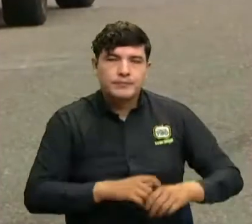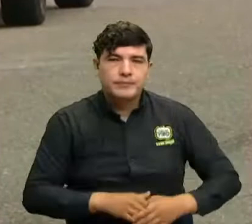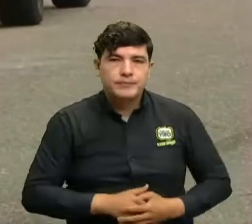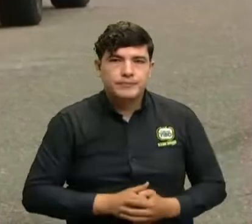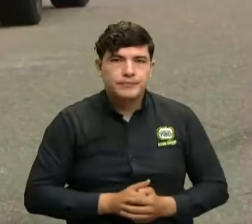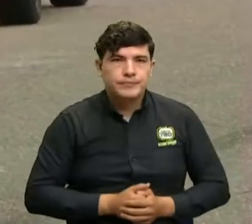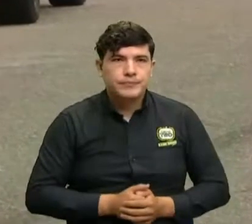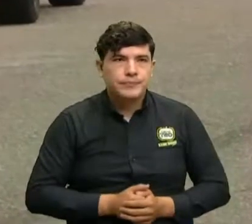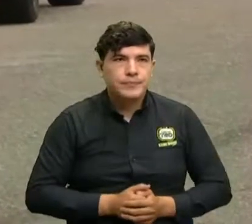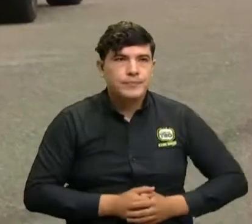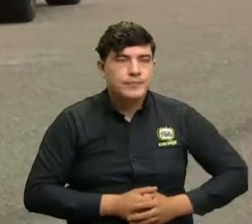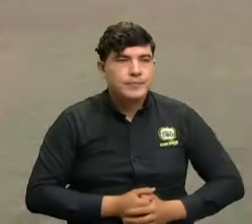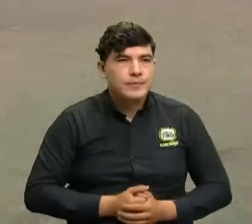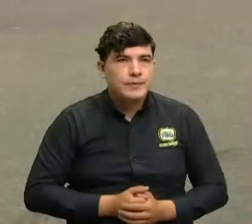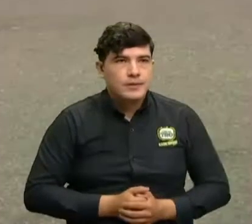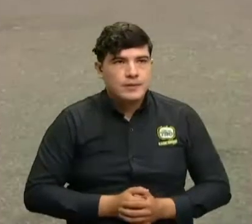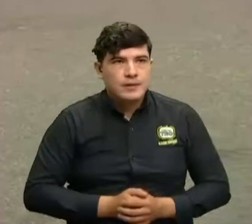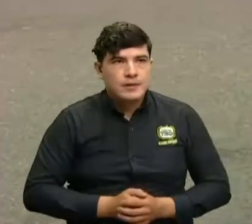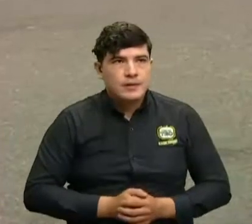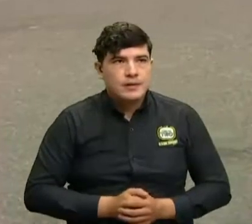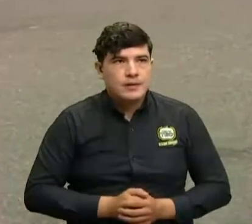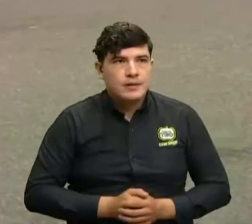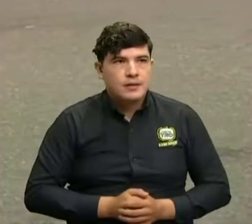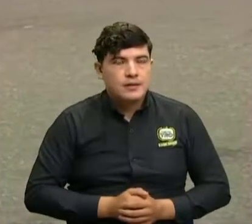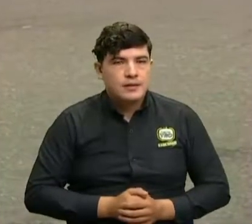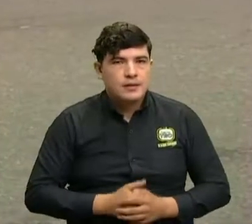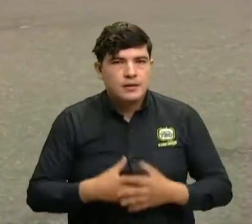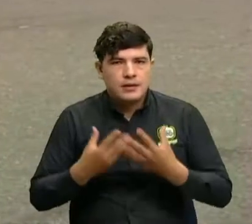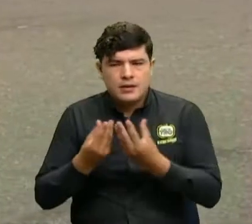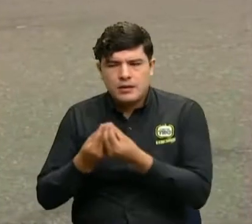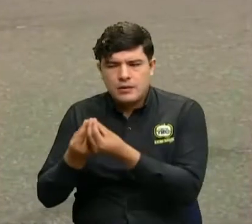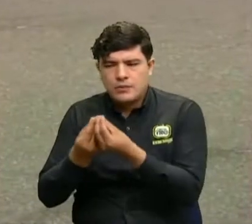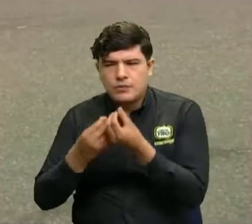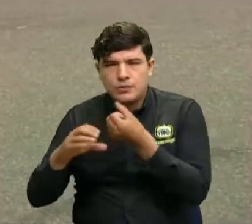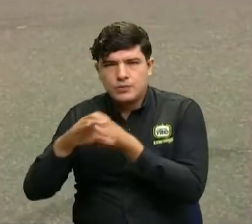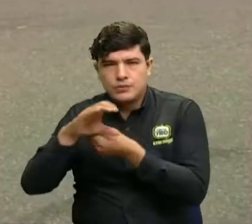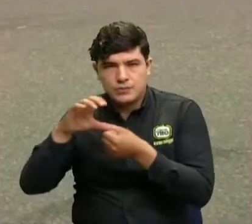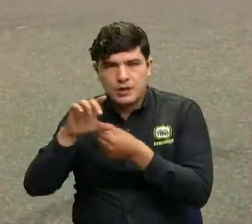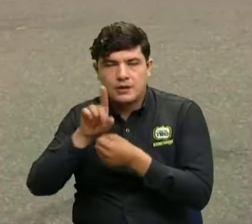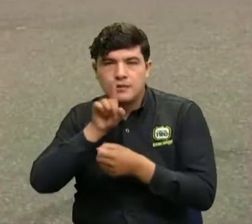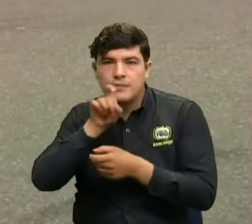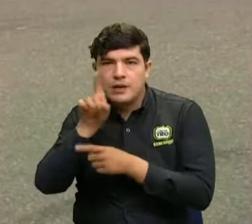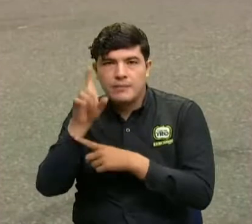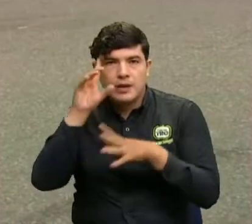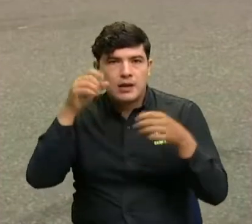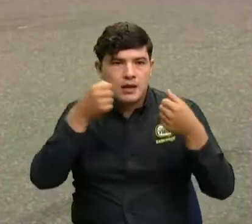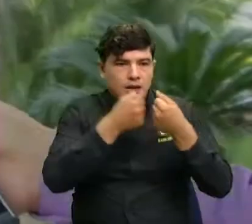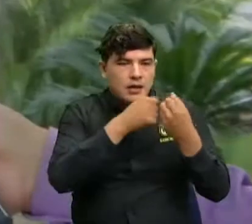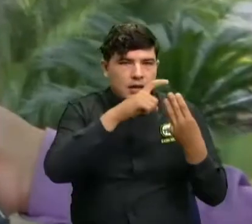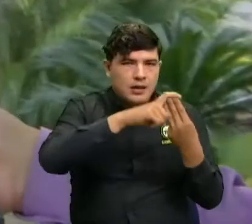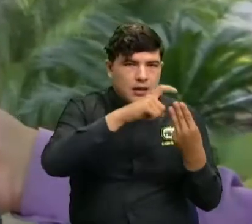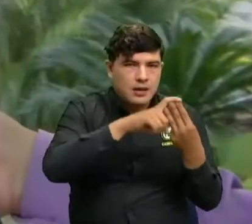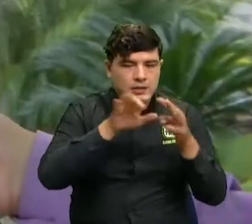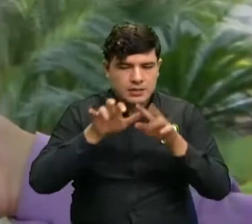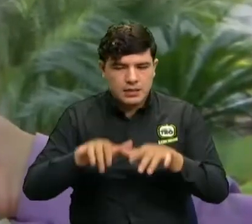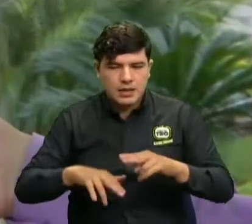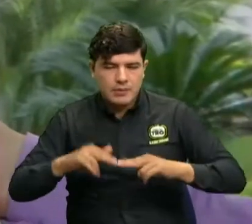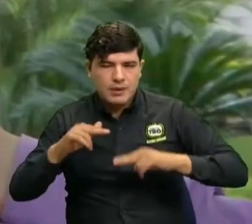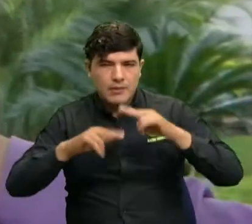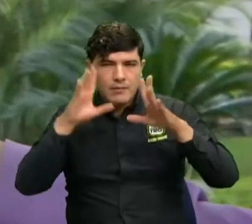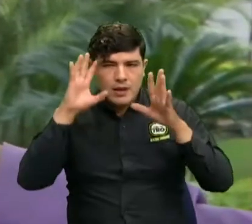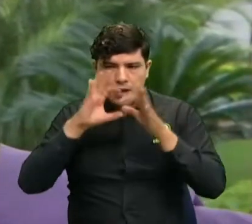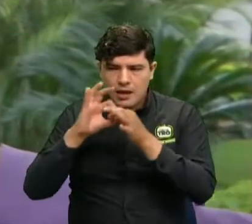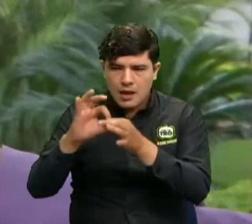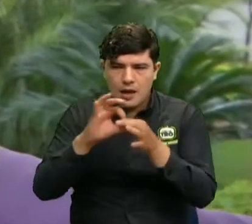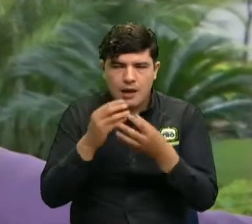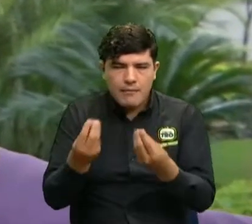crear estas zonas de parqueo. Del Consejo de Bucaramanga estamos trabajando con la Dirección de Tránsito, el Área Metropolitana, la Secretaría de Infraestructura, para que se establezca